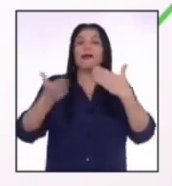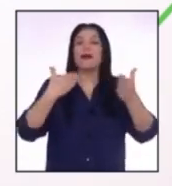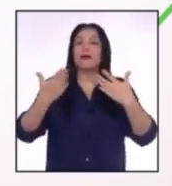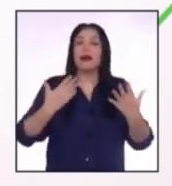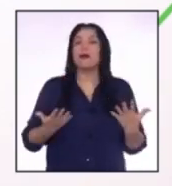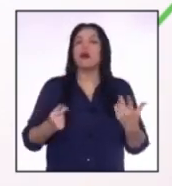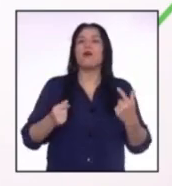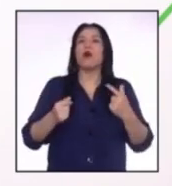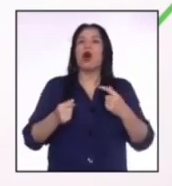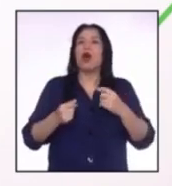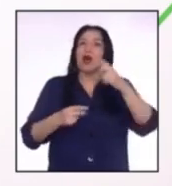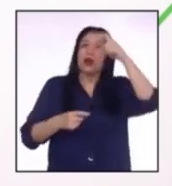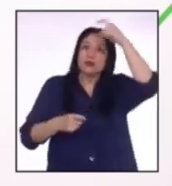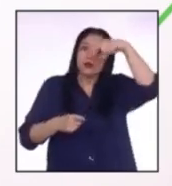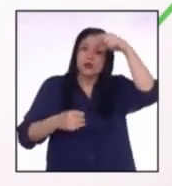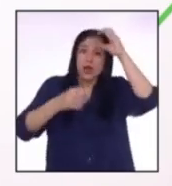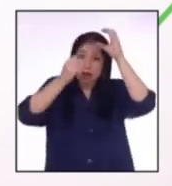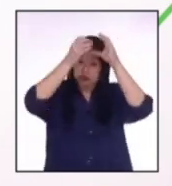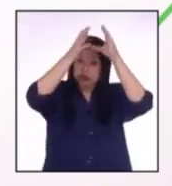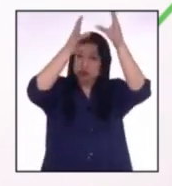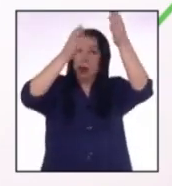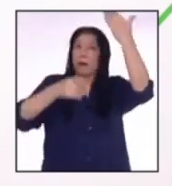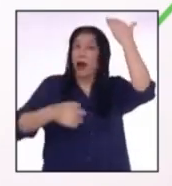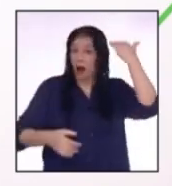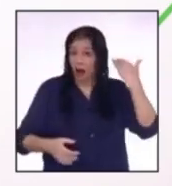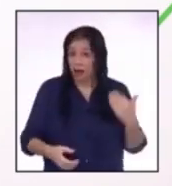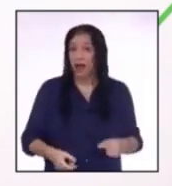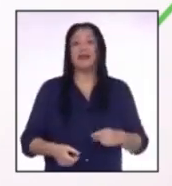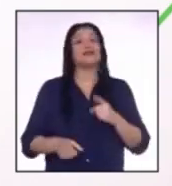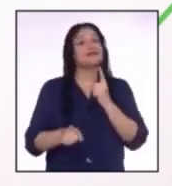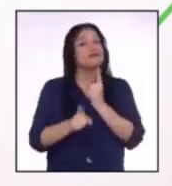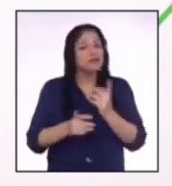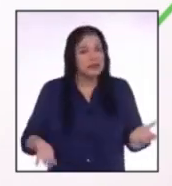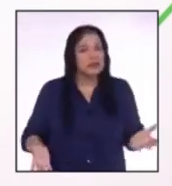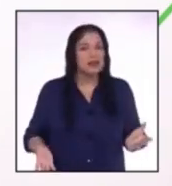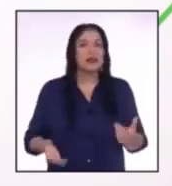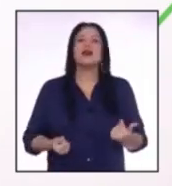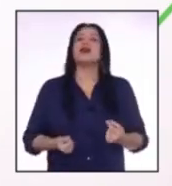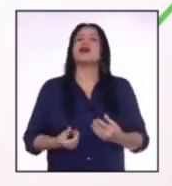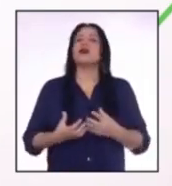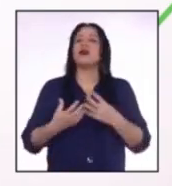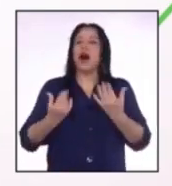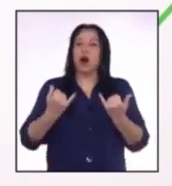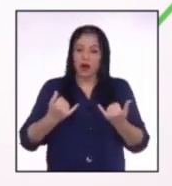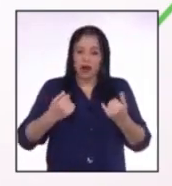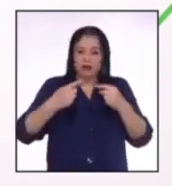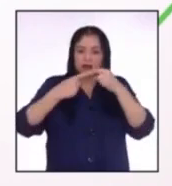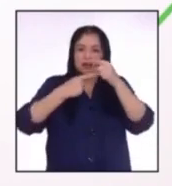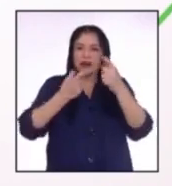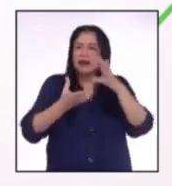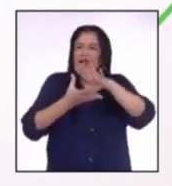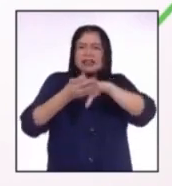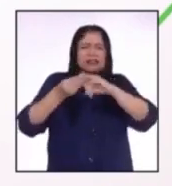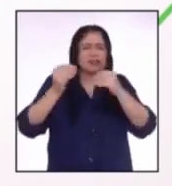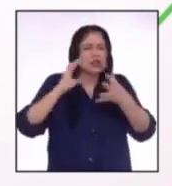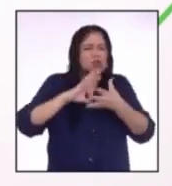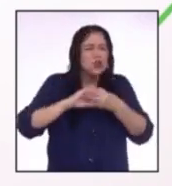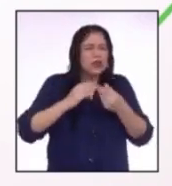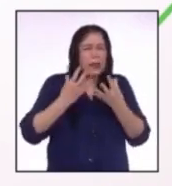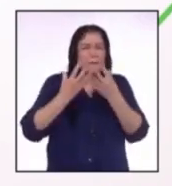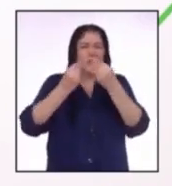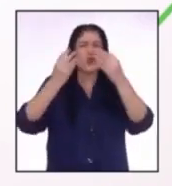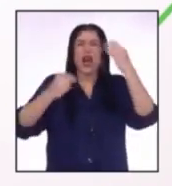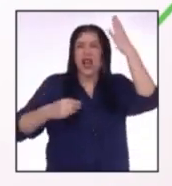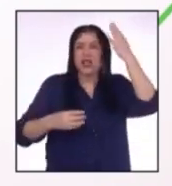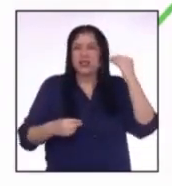saberes ancestrales con la amplia y mágica historia que tiene nuestro país tenemos un legado